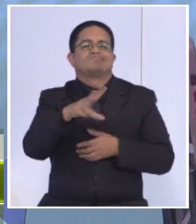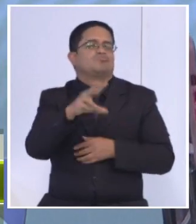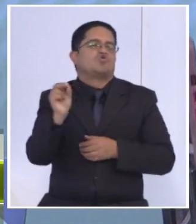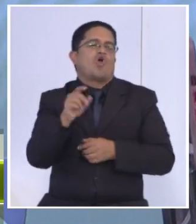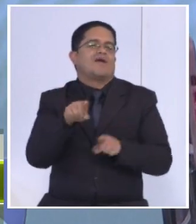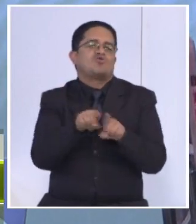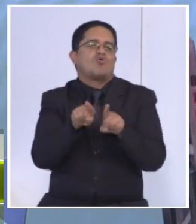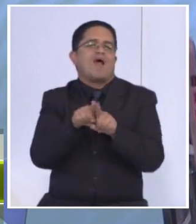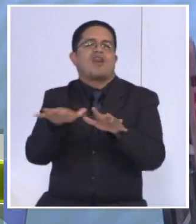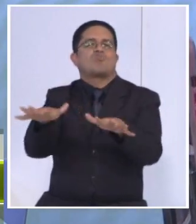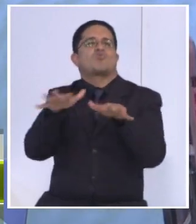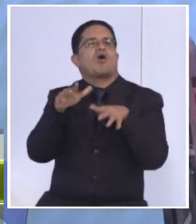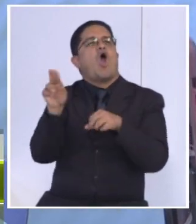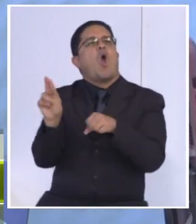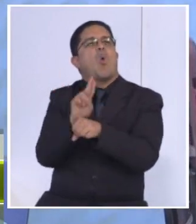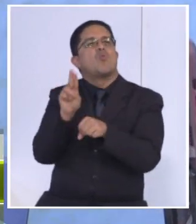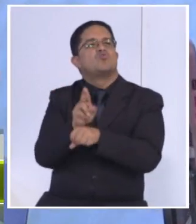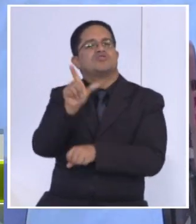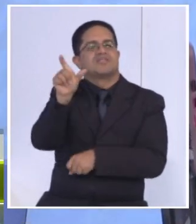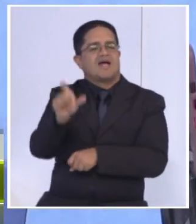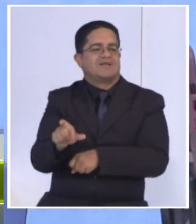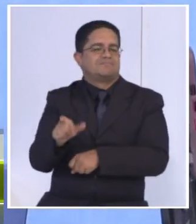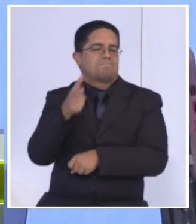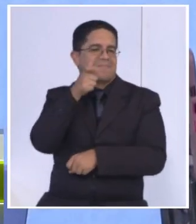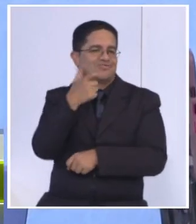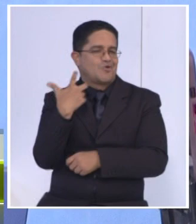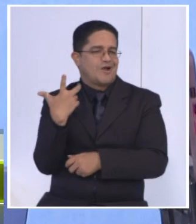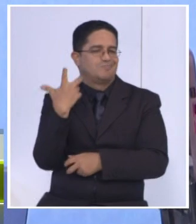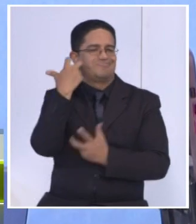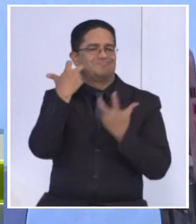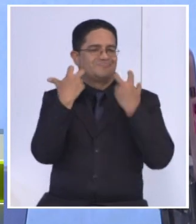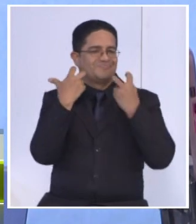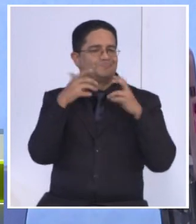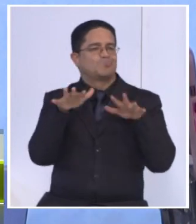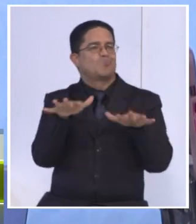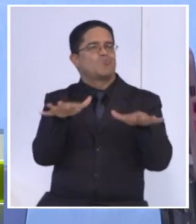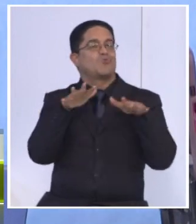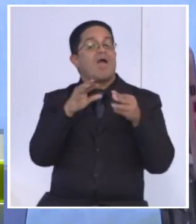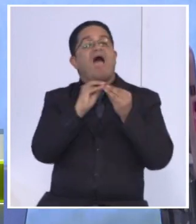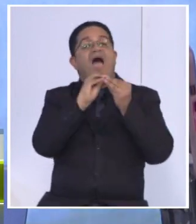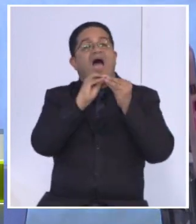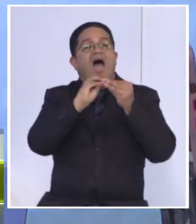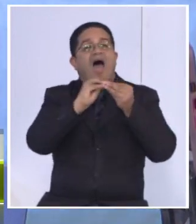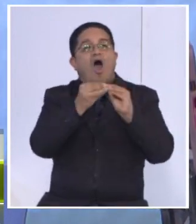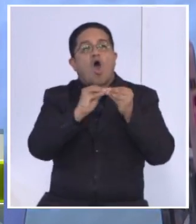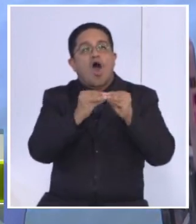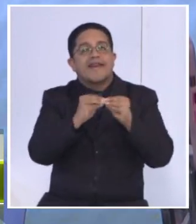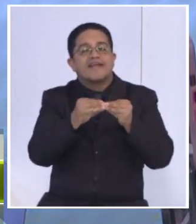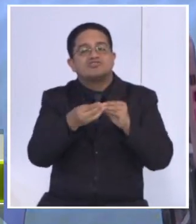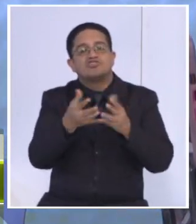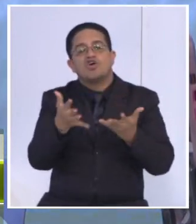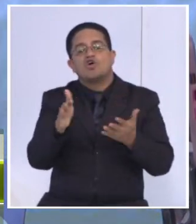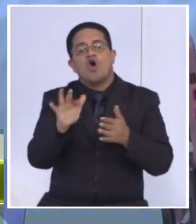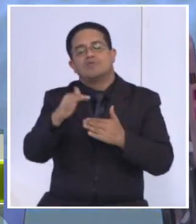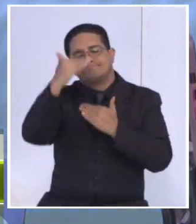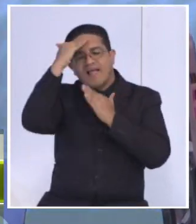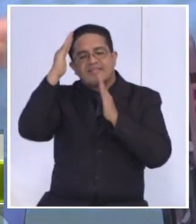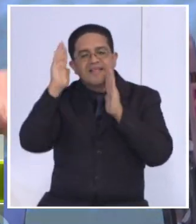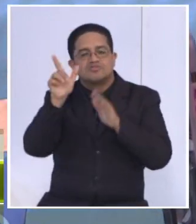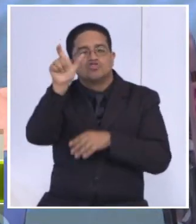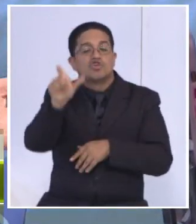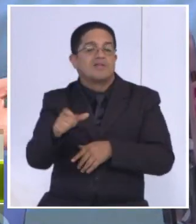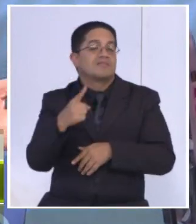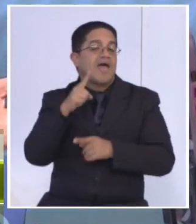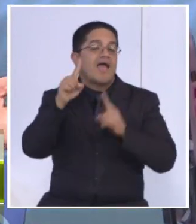como lo utiliza, por ejemplo, un profesional de la cirugía plástico dermatólogo en la corrección o en el tratamiento cosmético de líneas